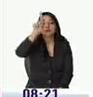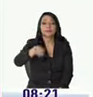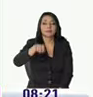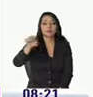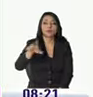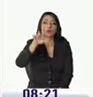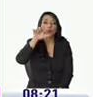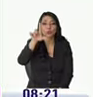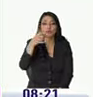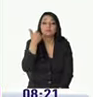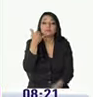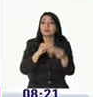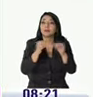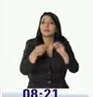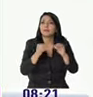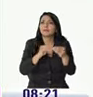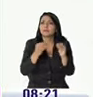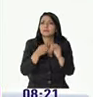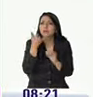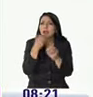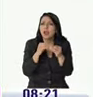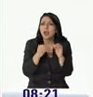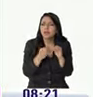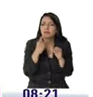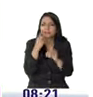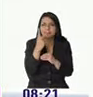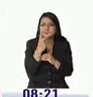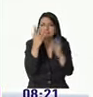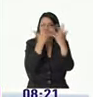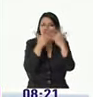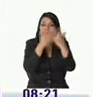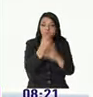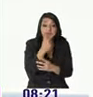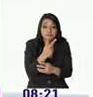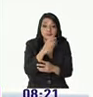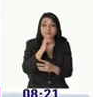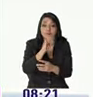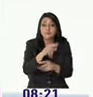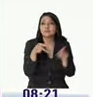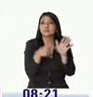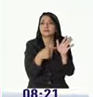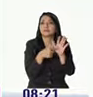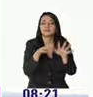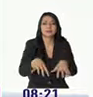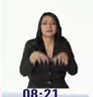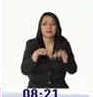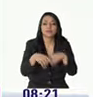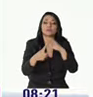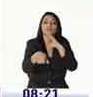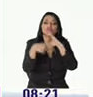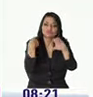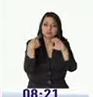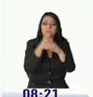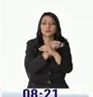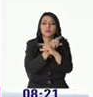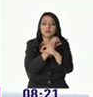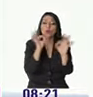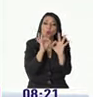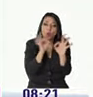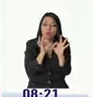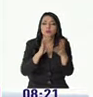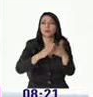el teléfono. Bueno, sí está, pero no se lo entiende bien. ¿Alguien ha visto a Kaiser? Es este, por favor. Manden al Twitter de la